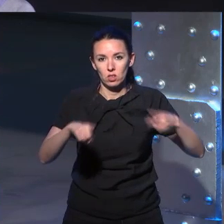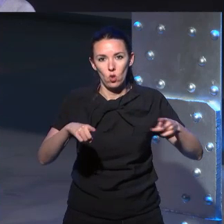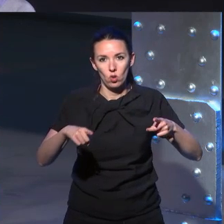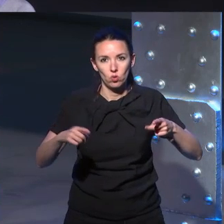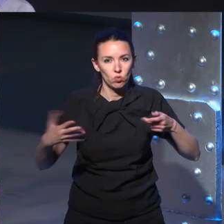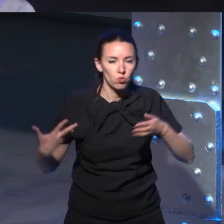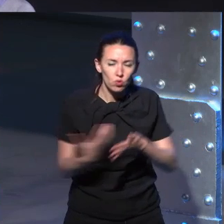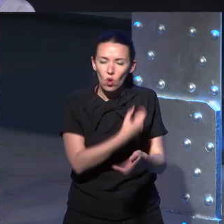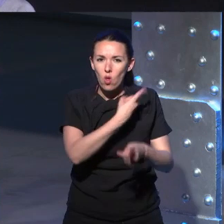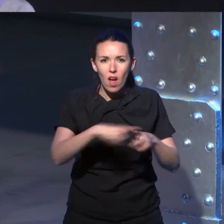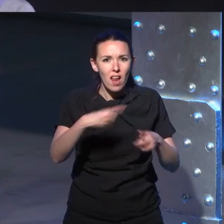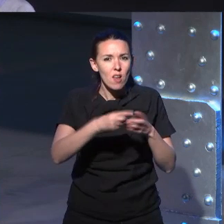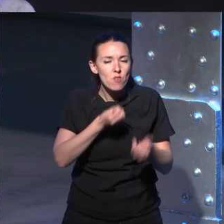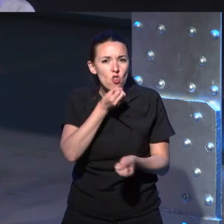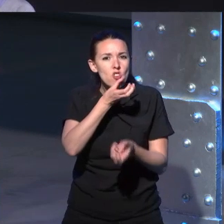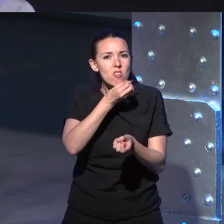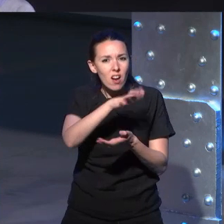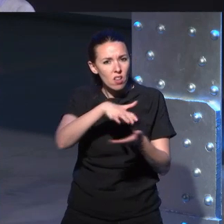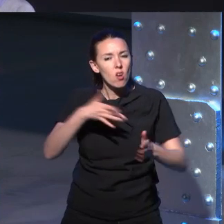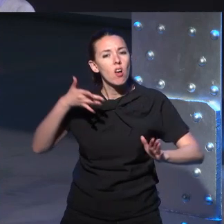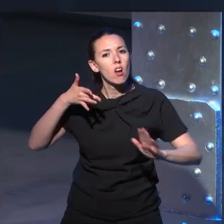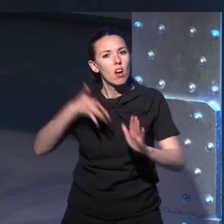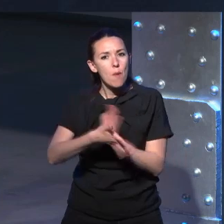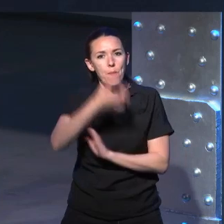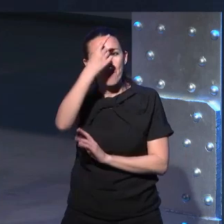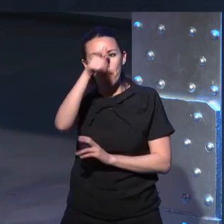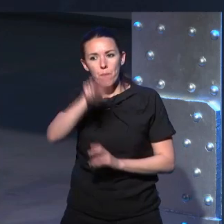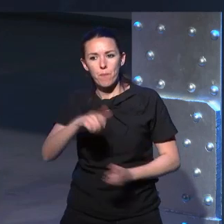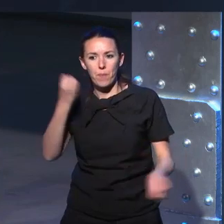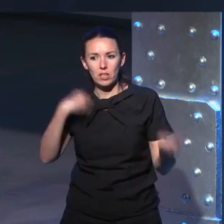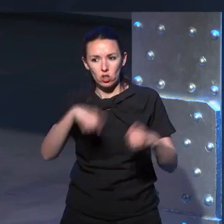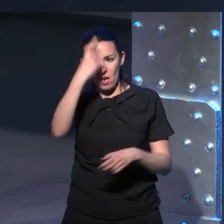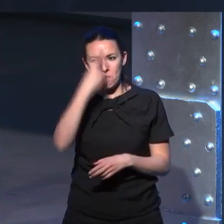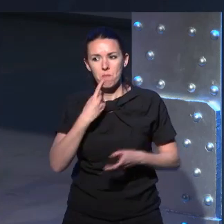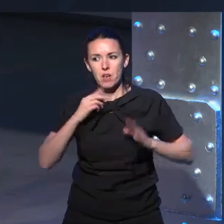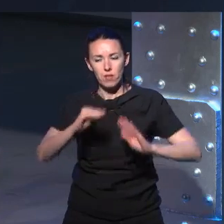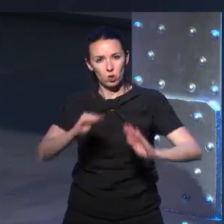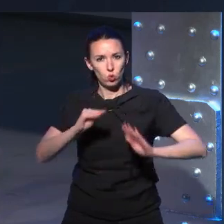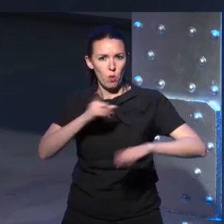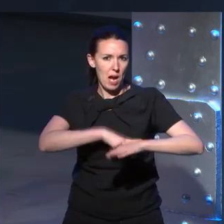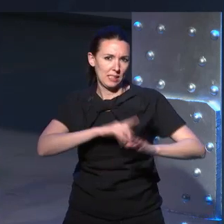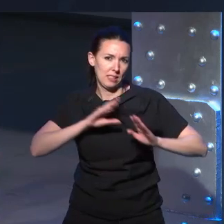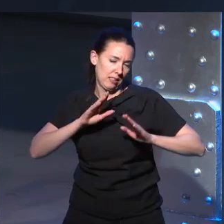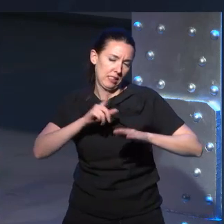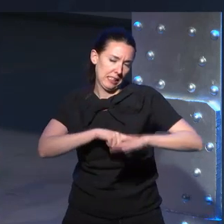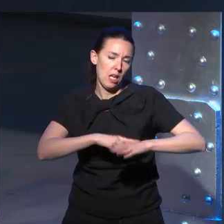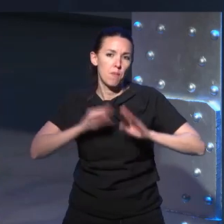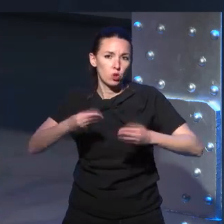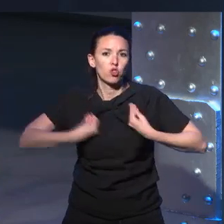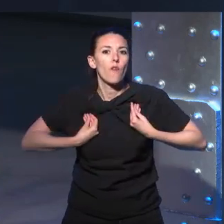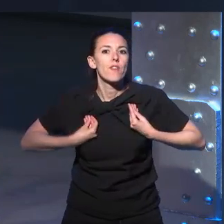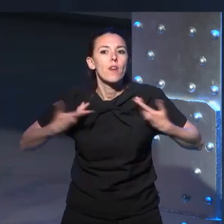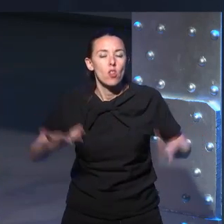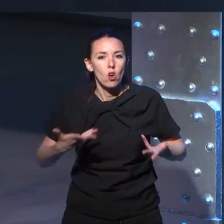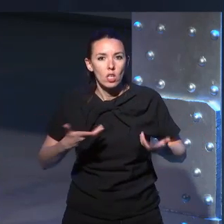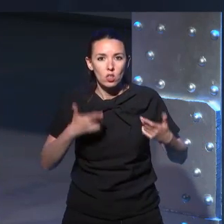todos los elementos de la narración, sirven para definir el perfil de los personajes y datar su tiempo. Llevar a la música hasta la